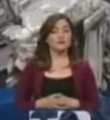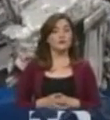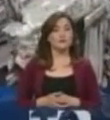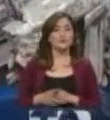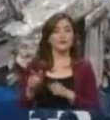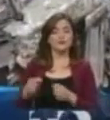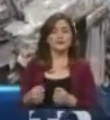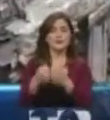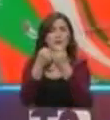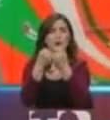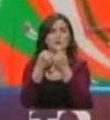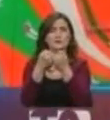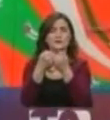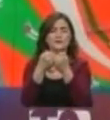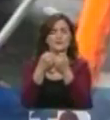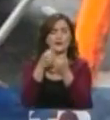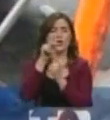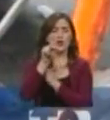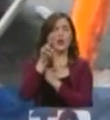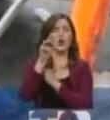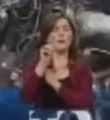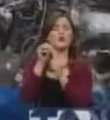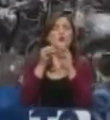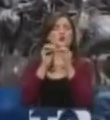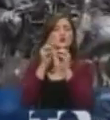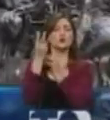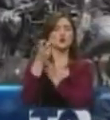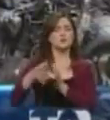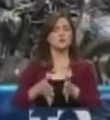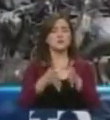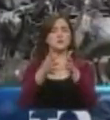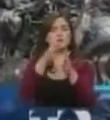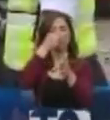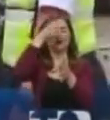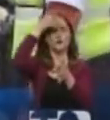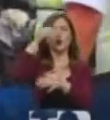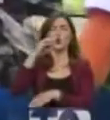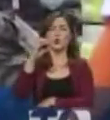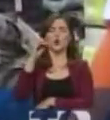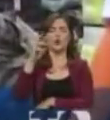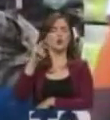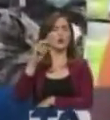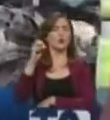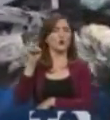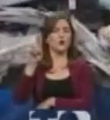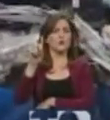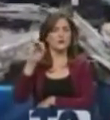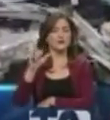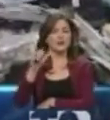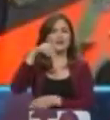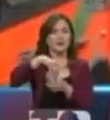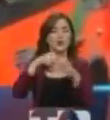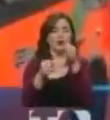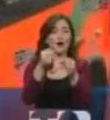Este accidente de tránsito se registró en el kilómetro 12 de la vía Santo Domingo-La Concordia. En el Jeep Vitara, una persona falleció y tres